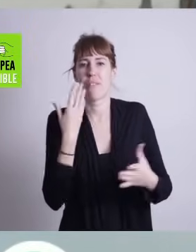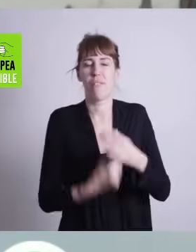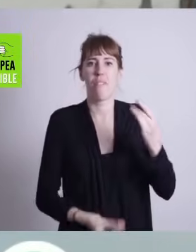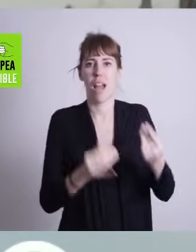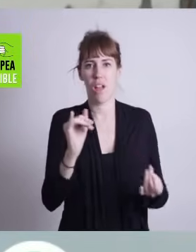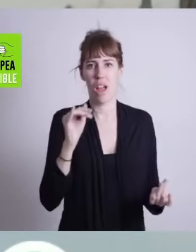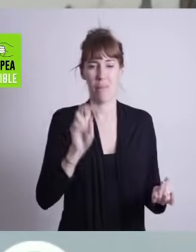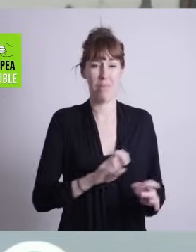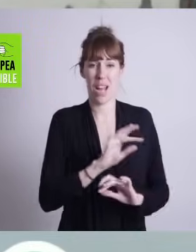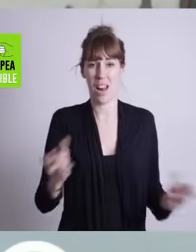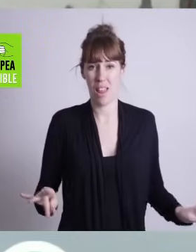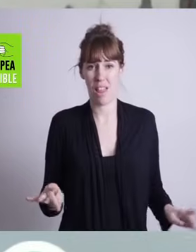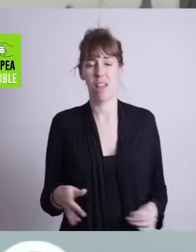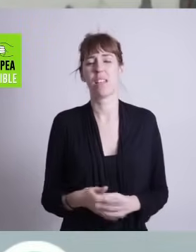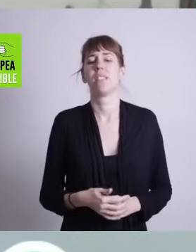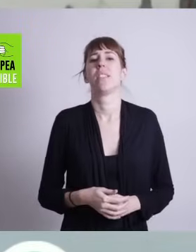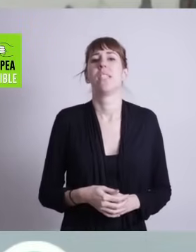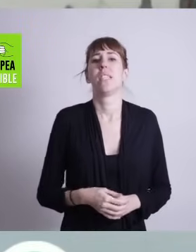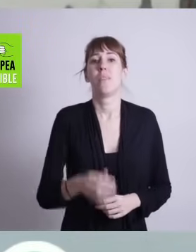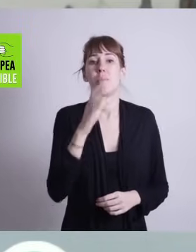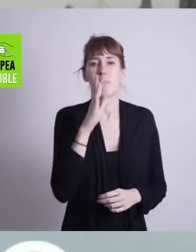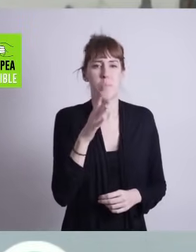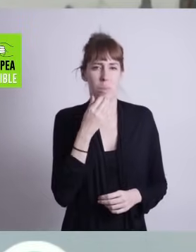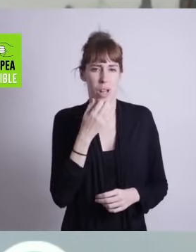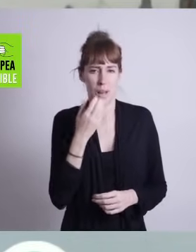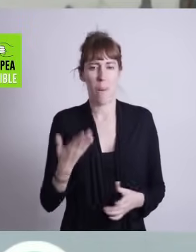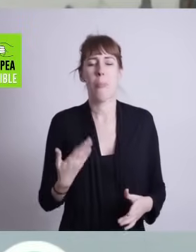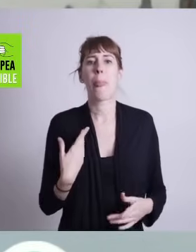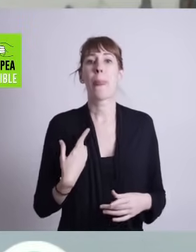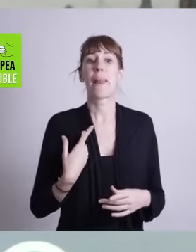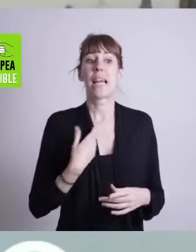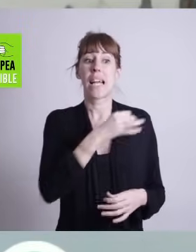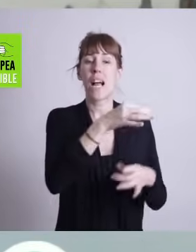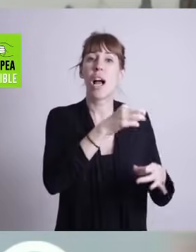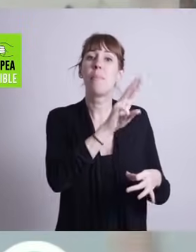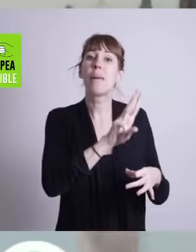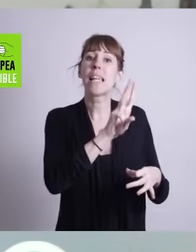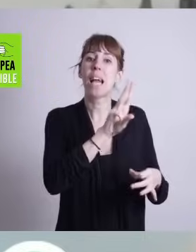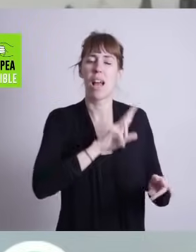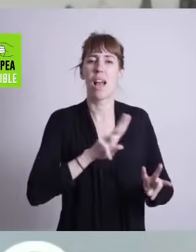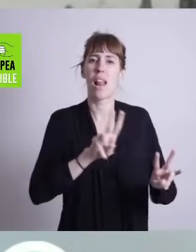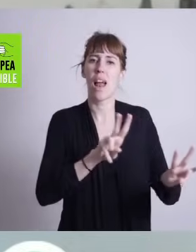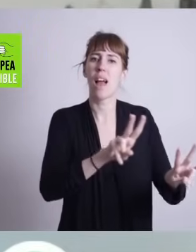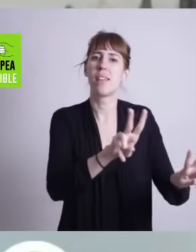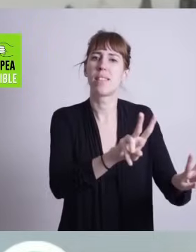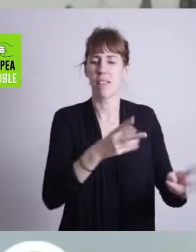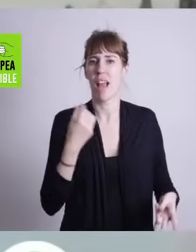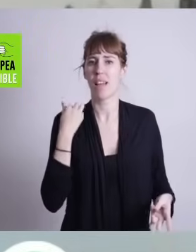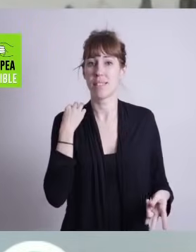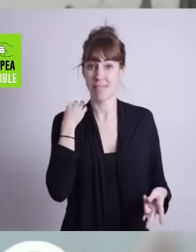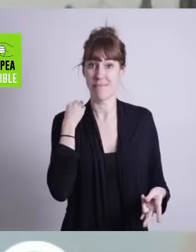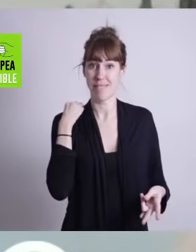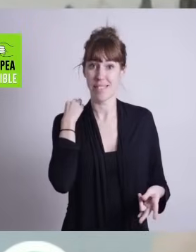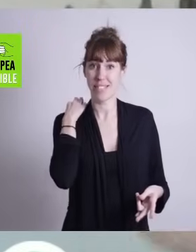No sirve de nada que, como se dice, bueno, que así, cuando activas tu glándula pineal, aparte de que ya ves que no es real porque no